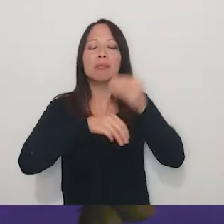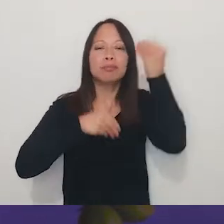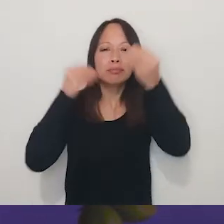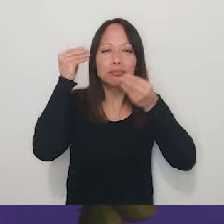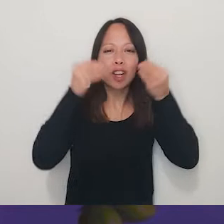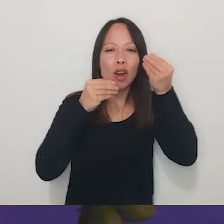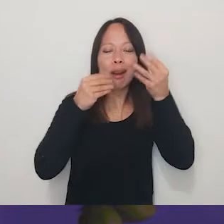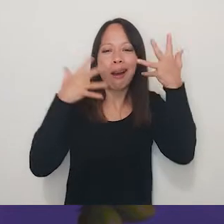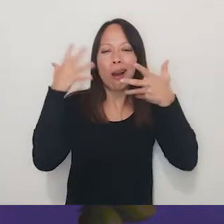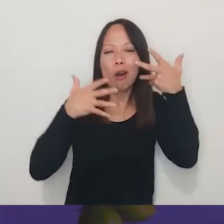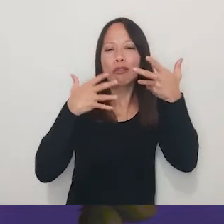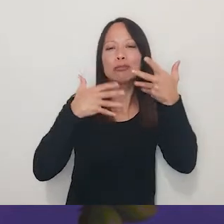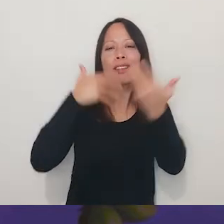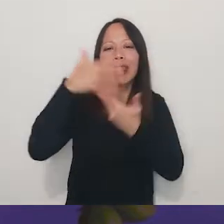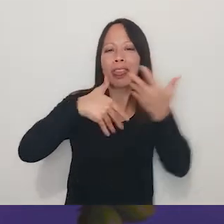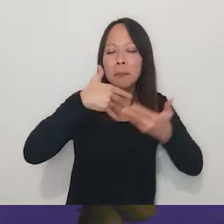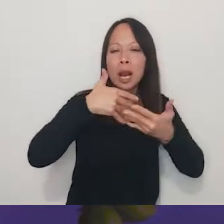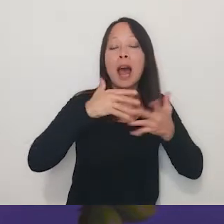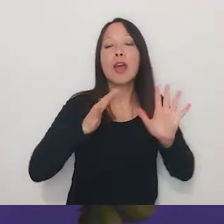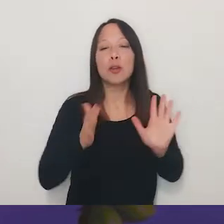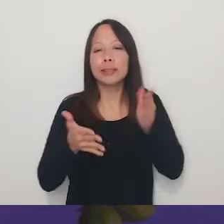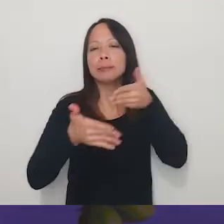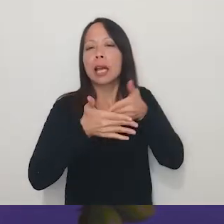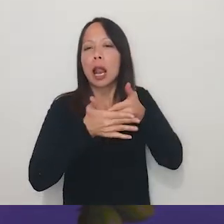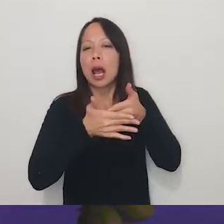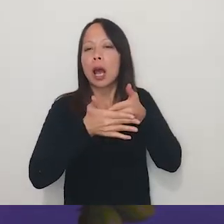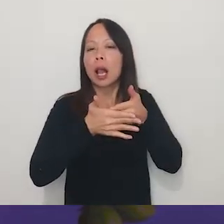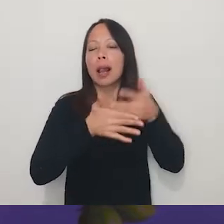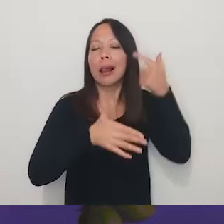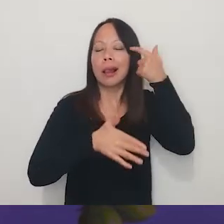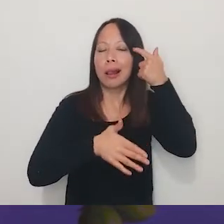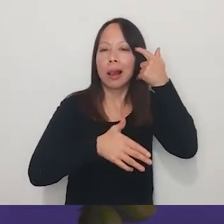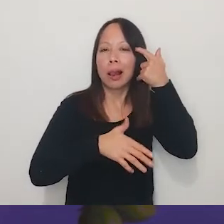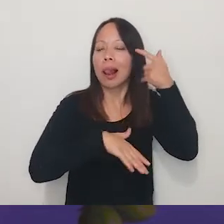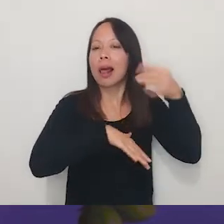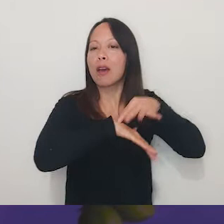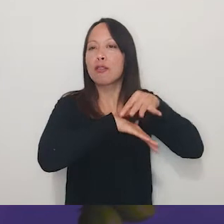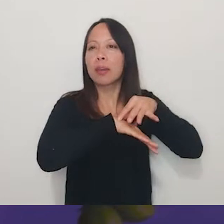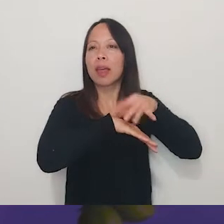o confundir. Como también hay un conocimiento limitado de estas enfermedades,